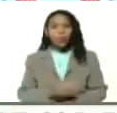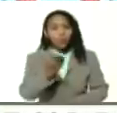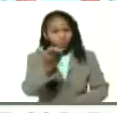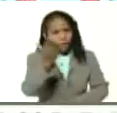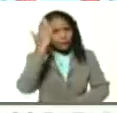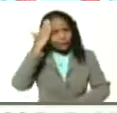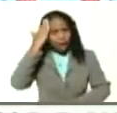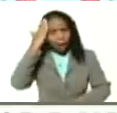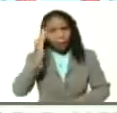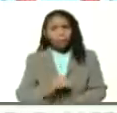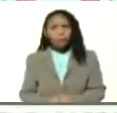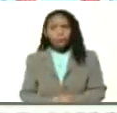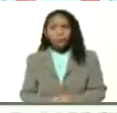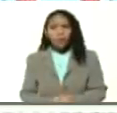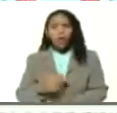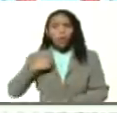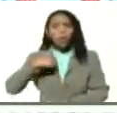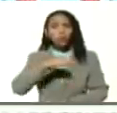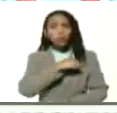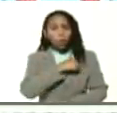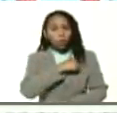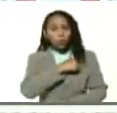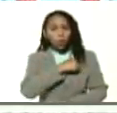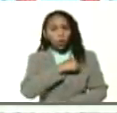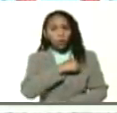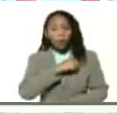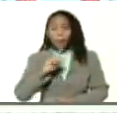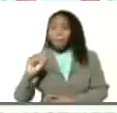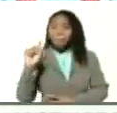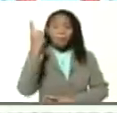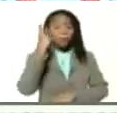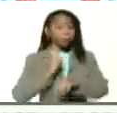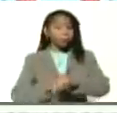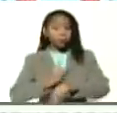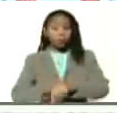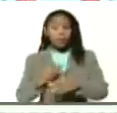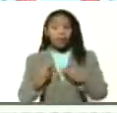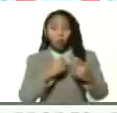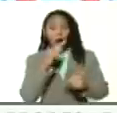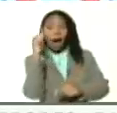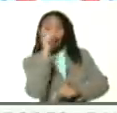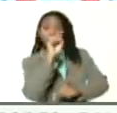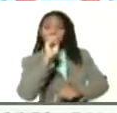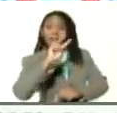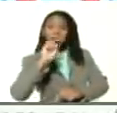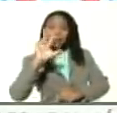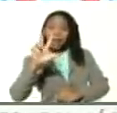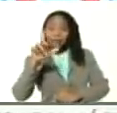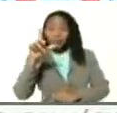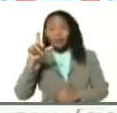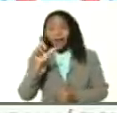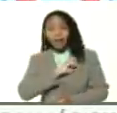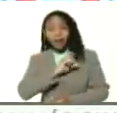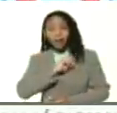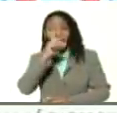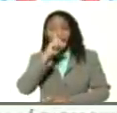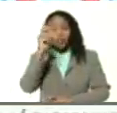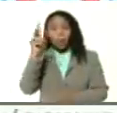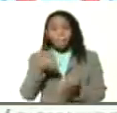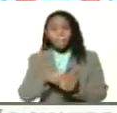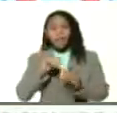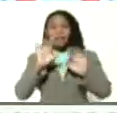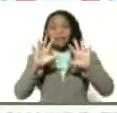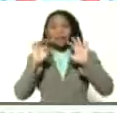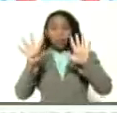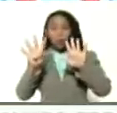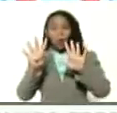saben, nosotros desde el primer momento que se dio aquel 23 de enero del año 2019, un